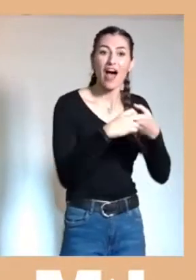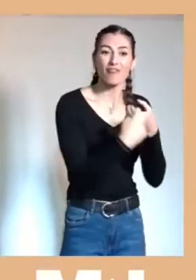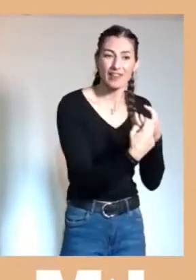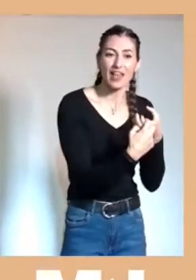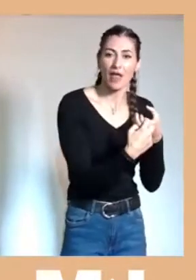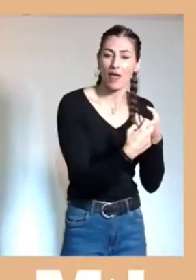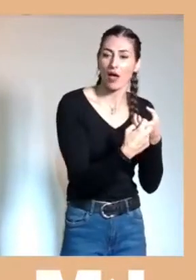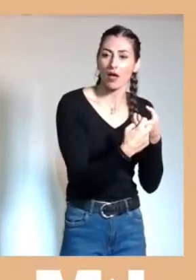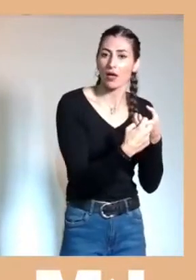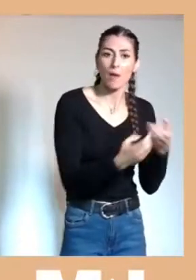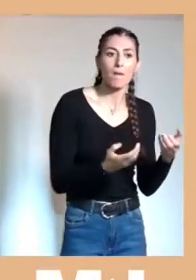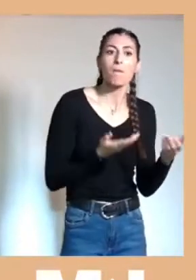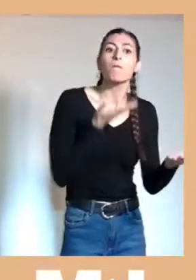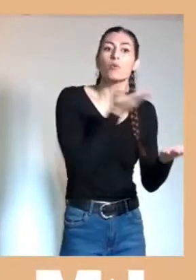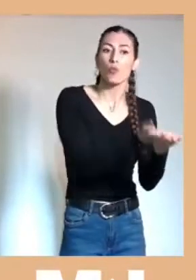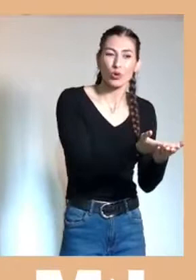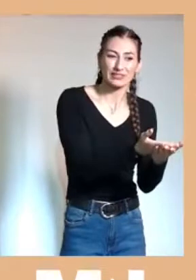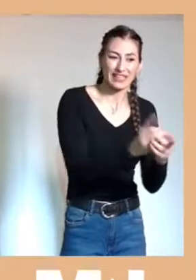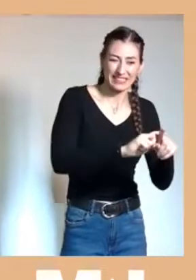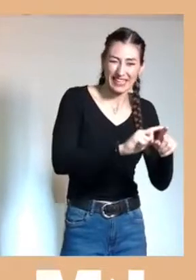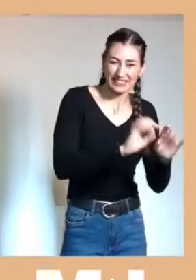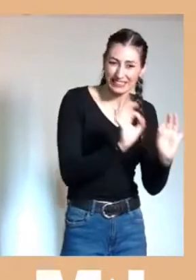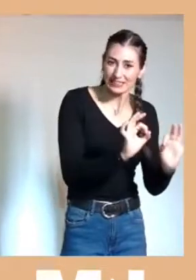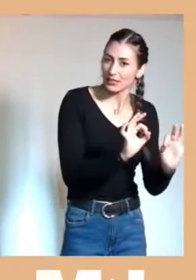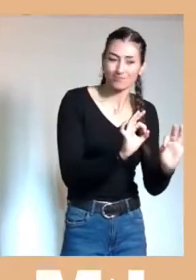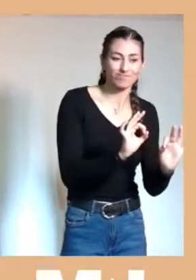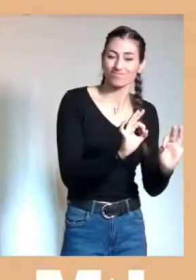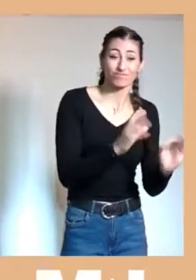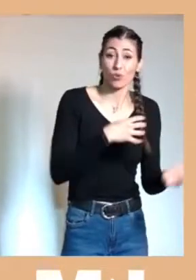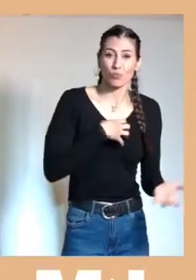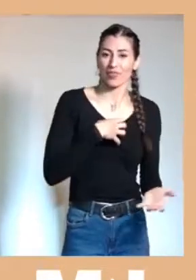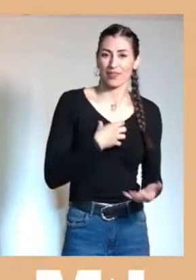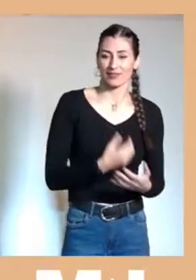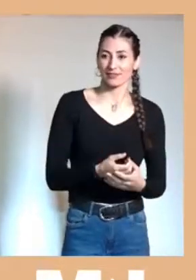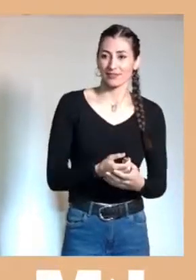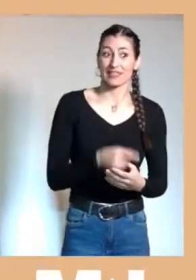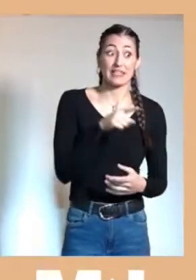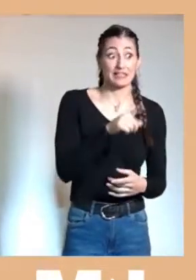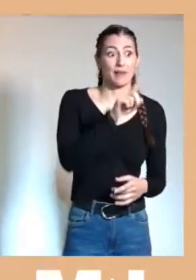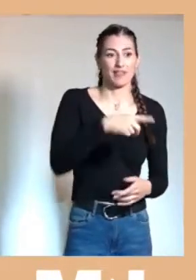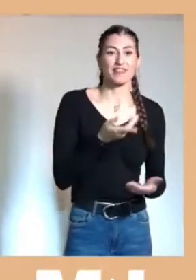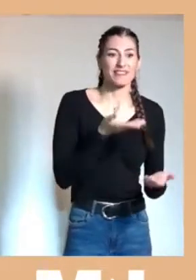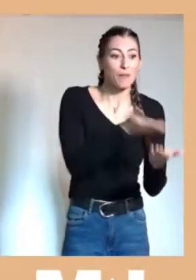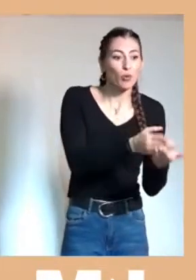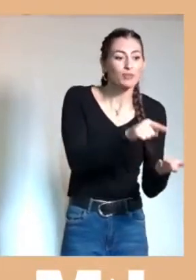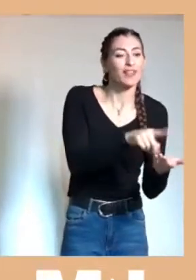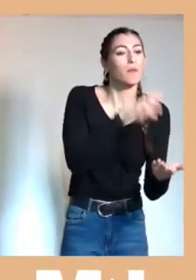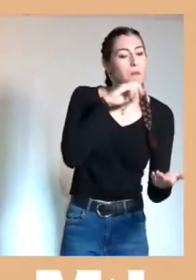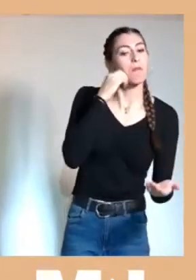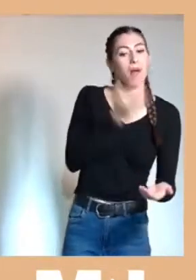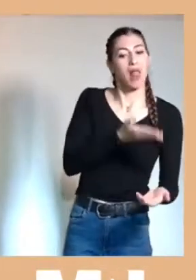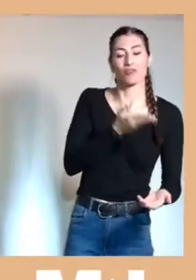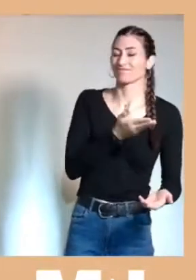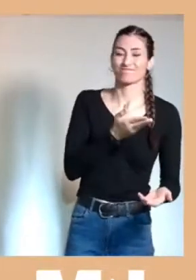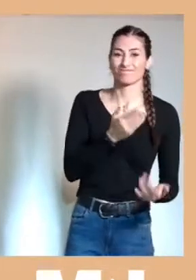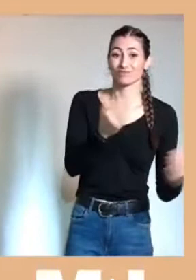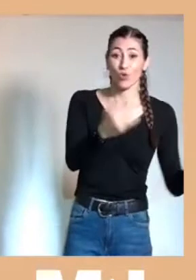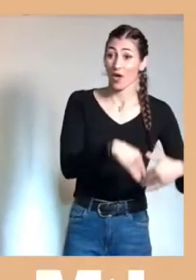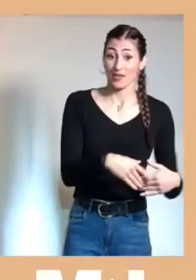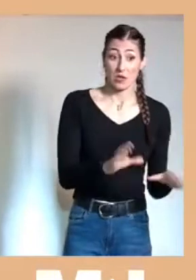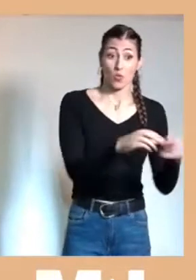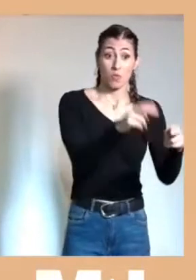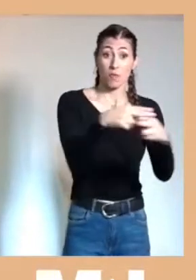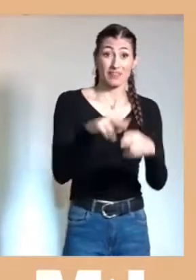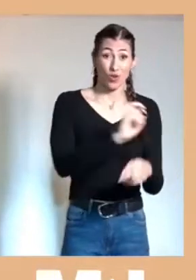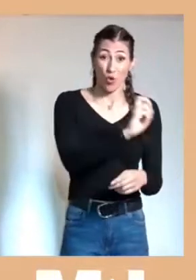pueda hacer un planteamiento de estas características y sea valorado. Y voy más allá, no hay capacidad en ningún